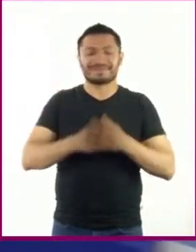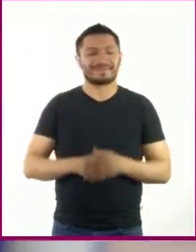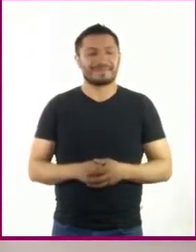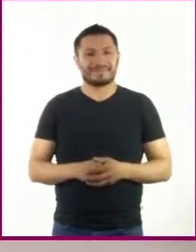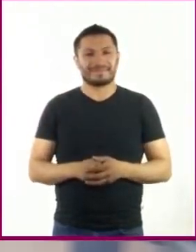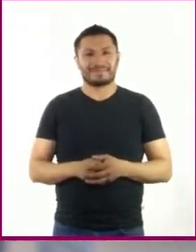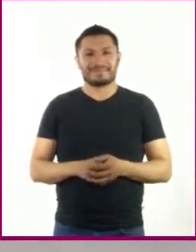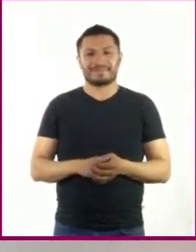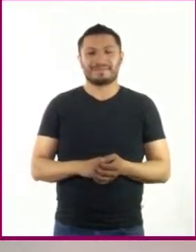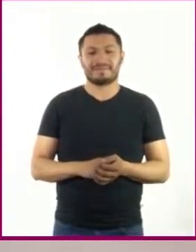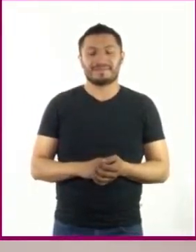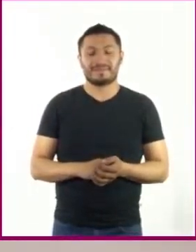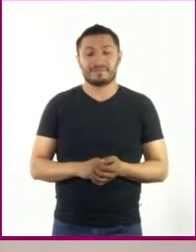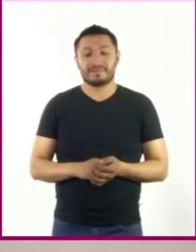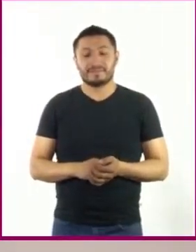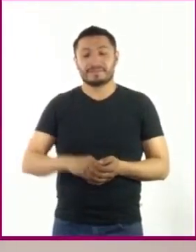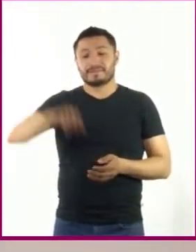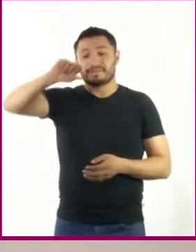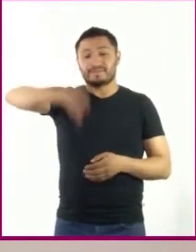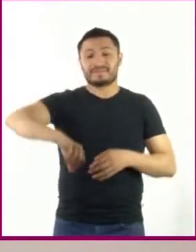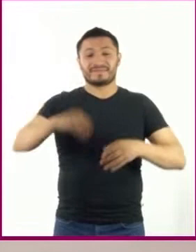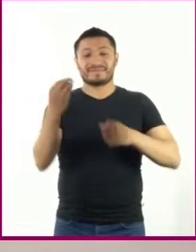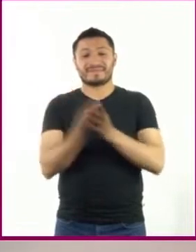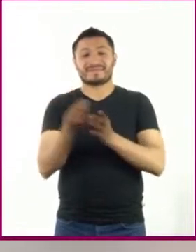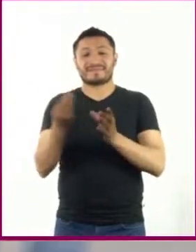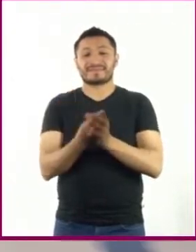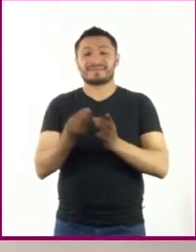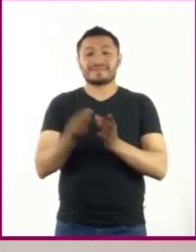iniciemos. Durante esta sesión,